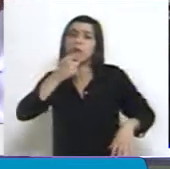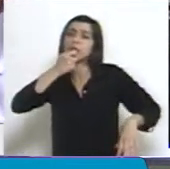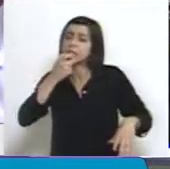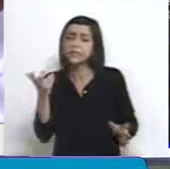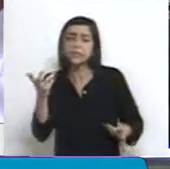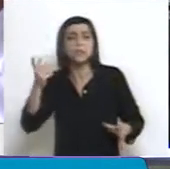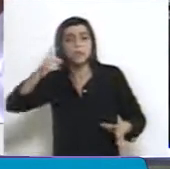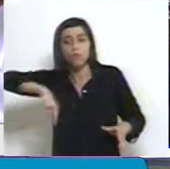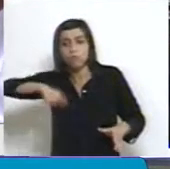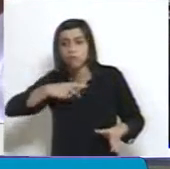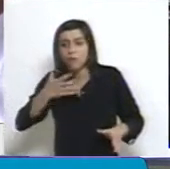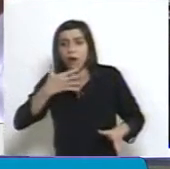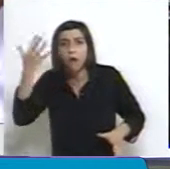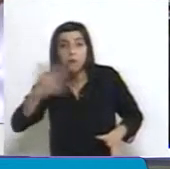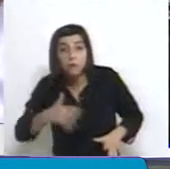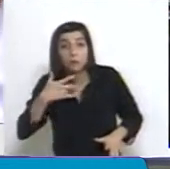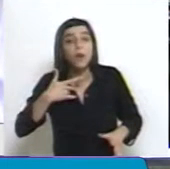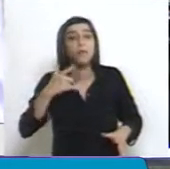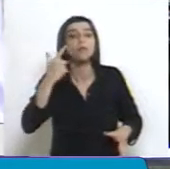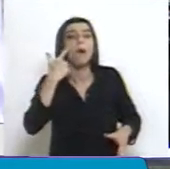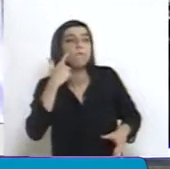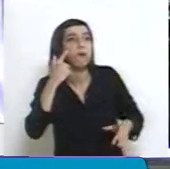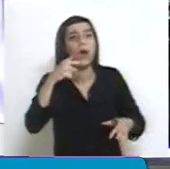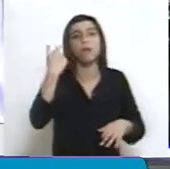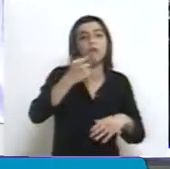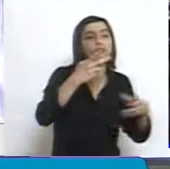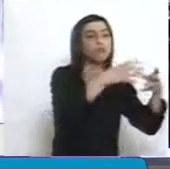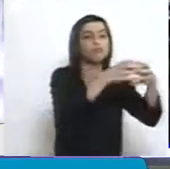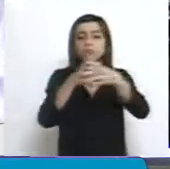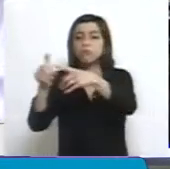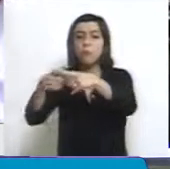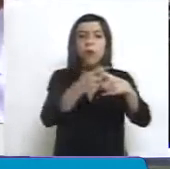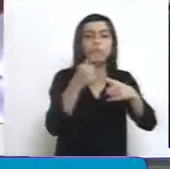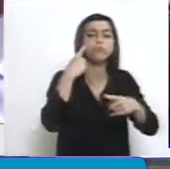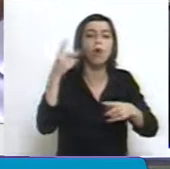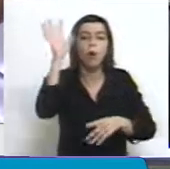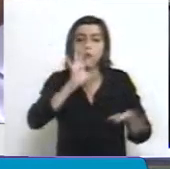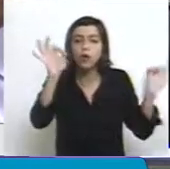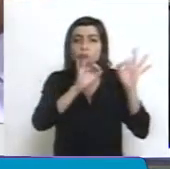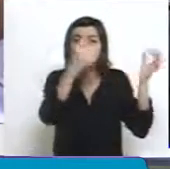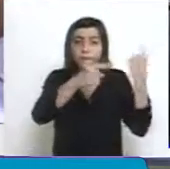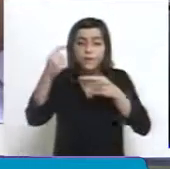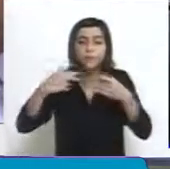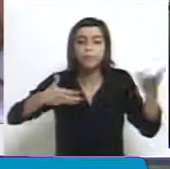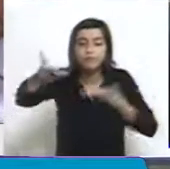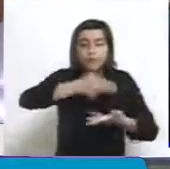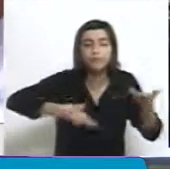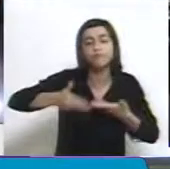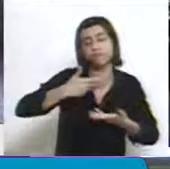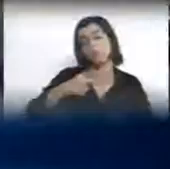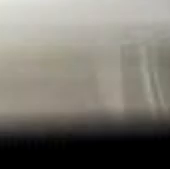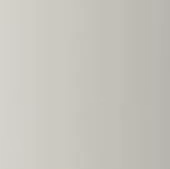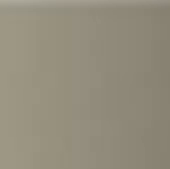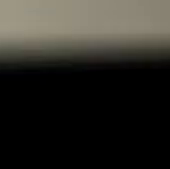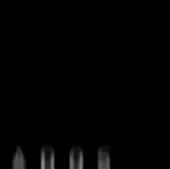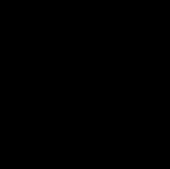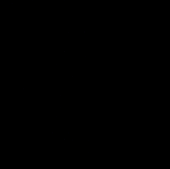que era conveniente consultar a todos los sectores para avanzar en la aprobación de este presupuesto. Gracias, presidenta.